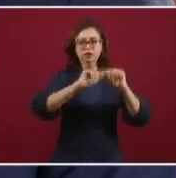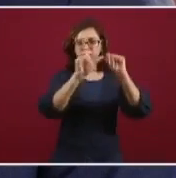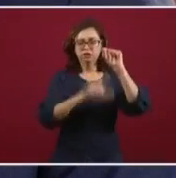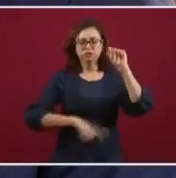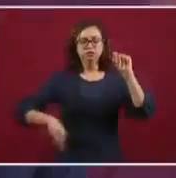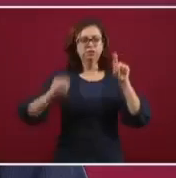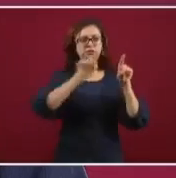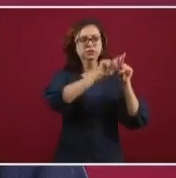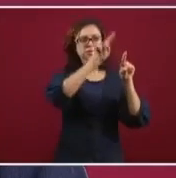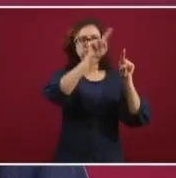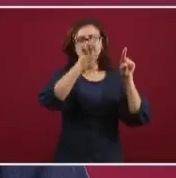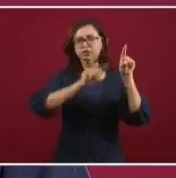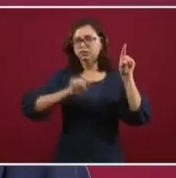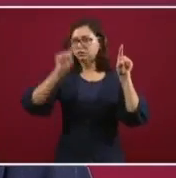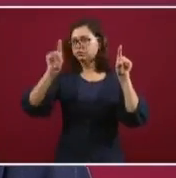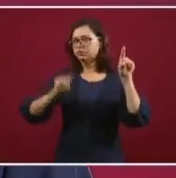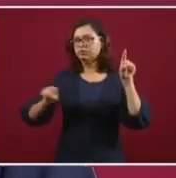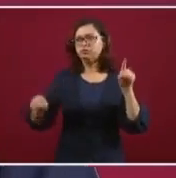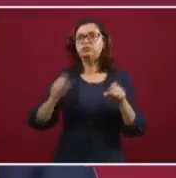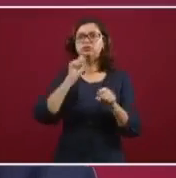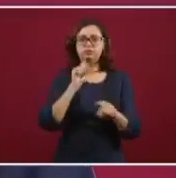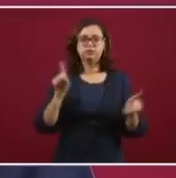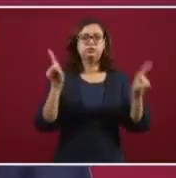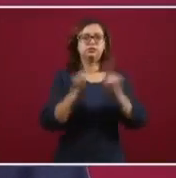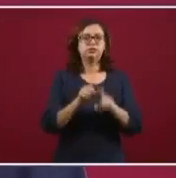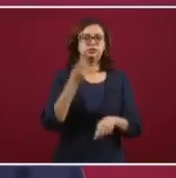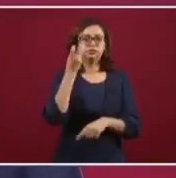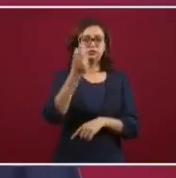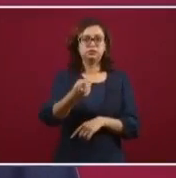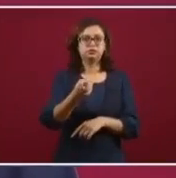el país. También ahí